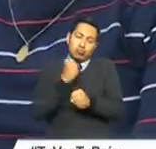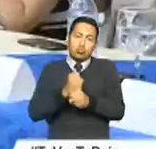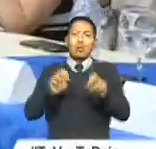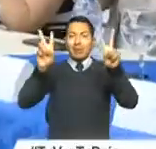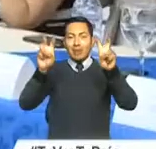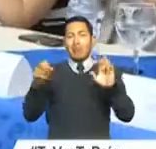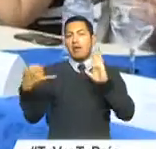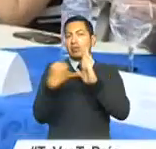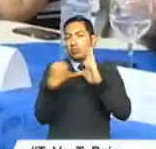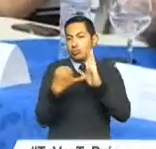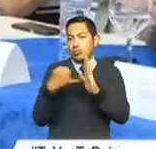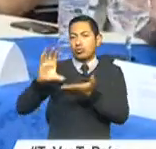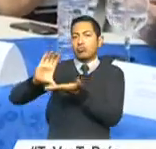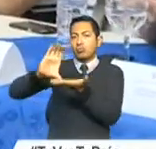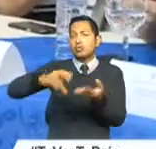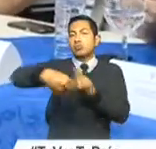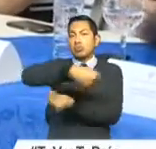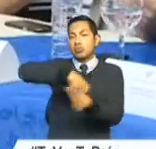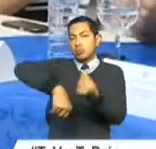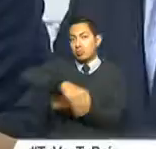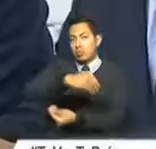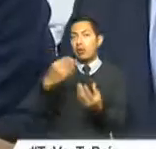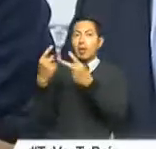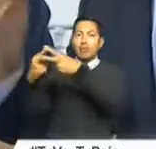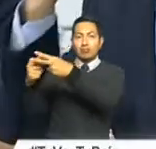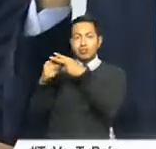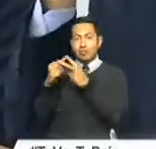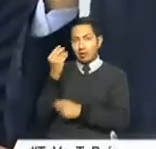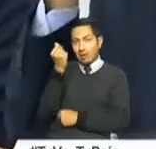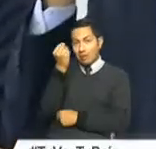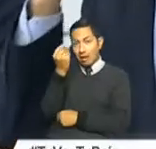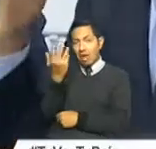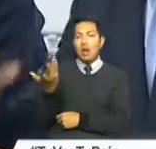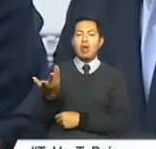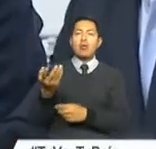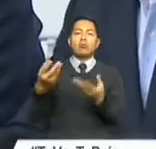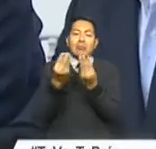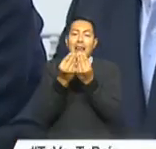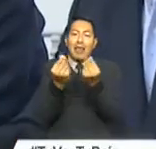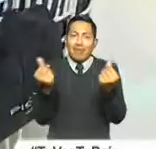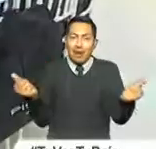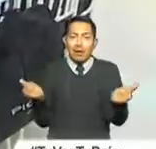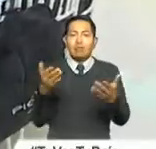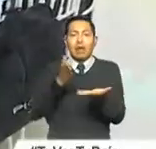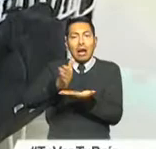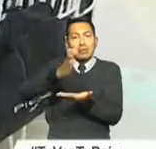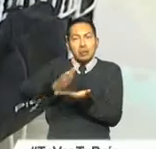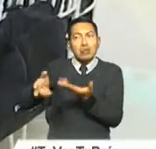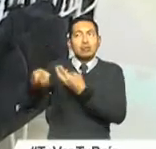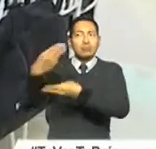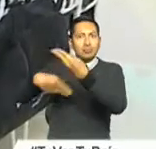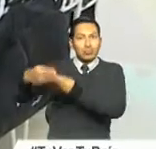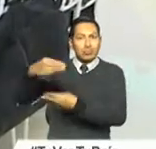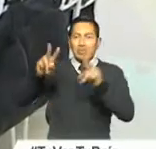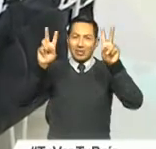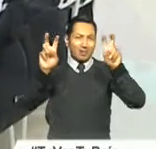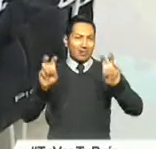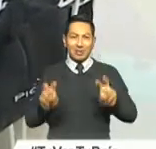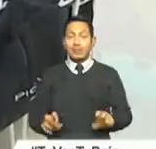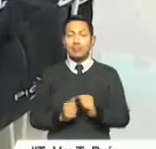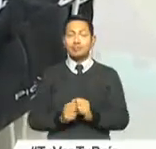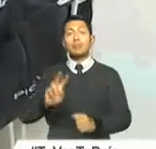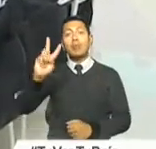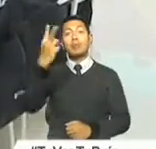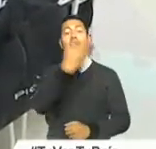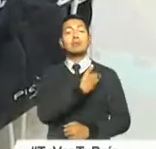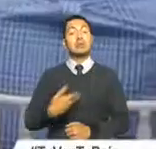inversión, financiamiento, innovación, calidad, tributación y acceso a mercados. El segundo mandatario destacó que el sector